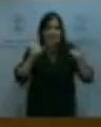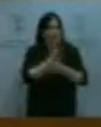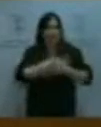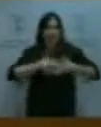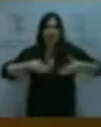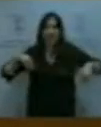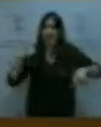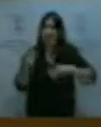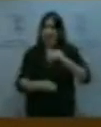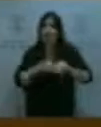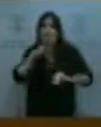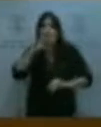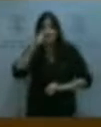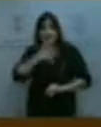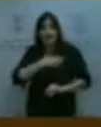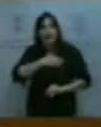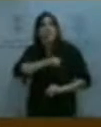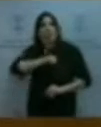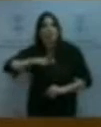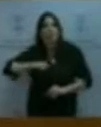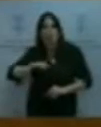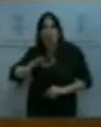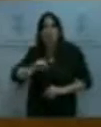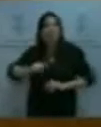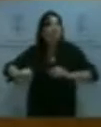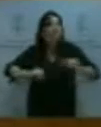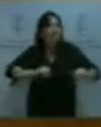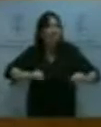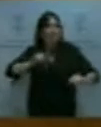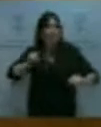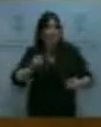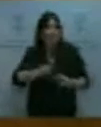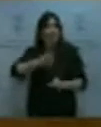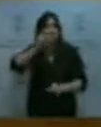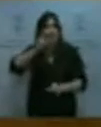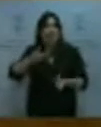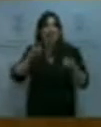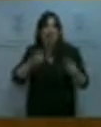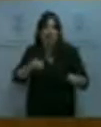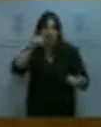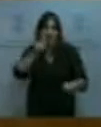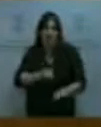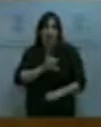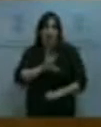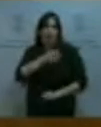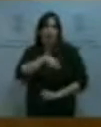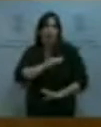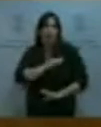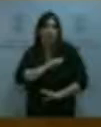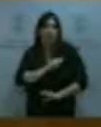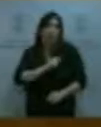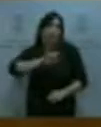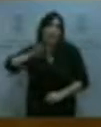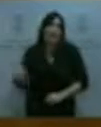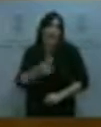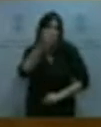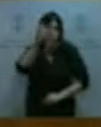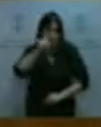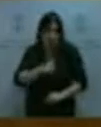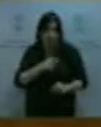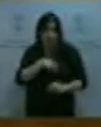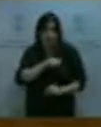el cierre de una central térmica en nuestro país, de varias centrales térmicas en nuestro país. Y porque lo creemos